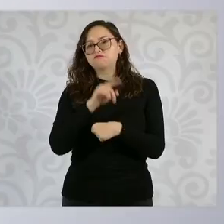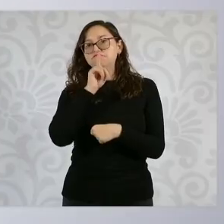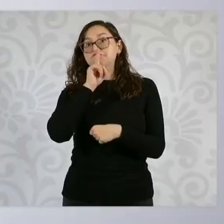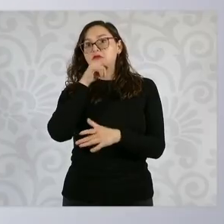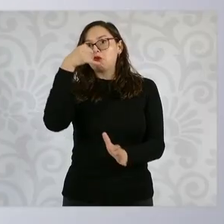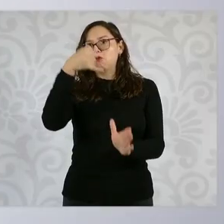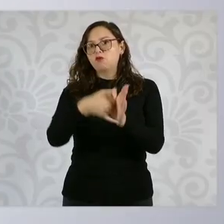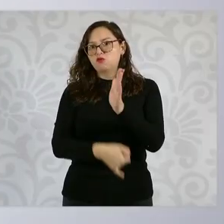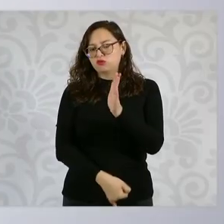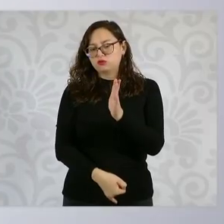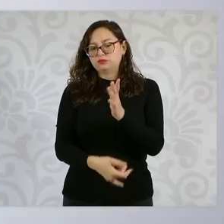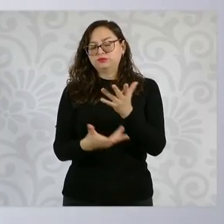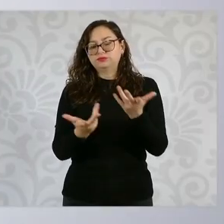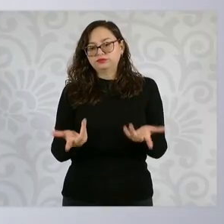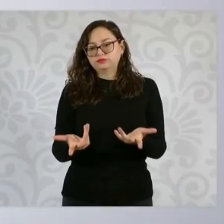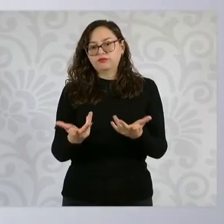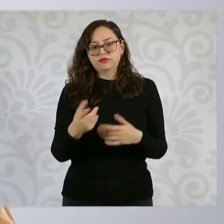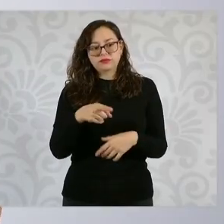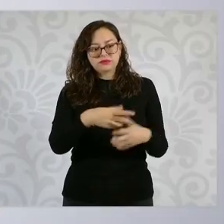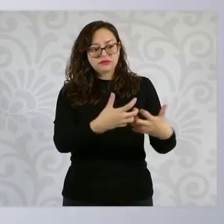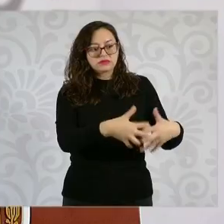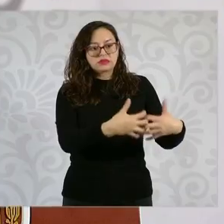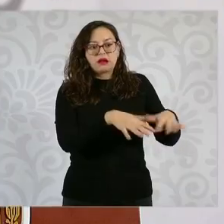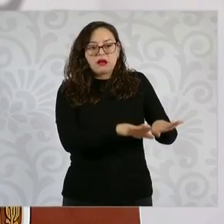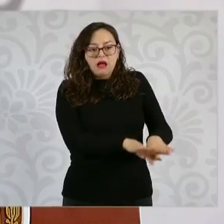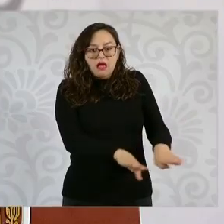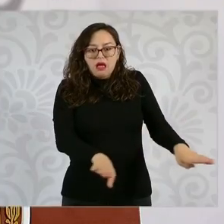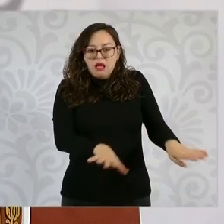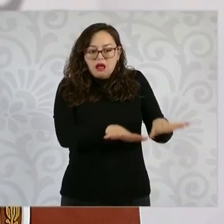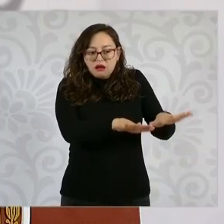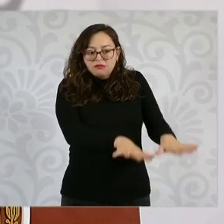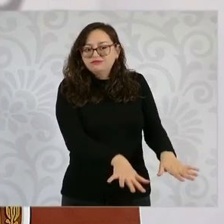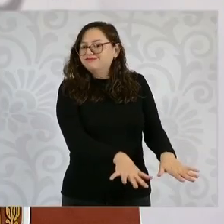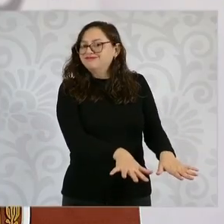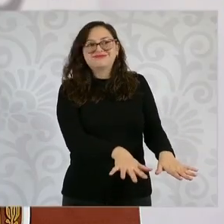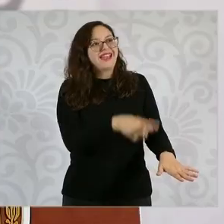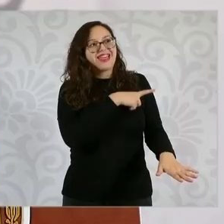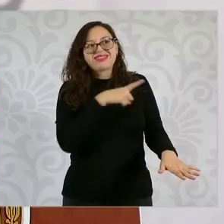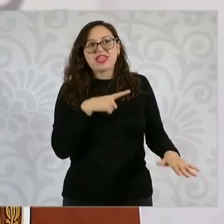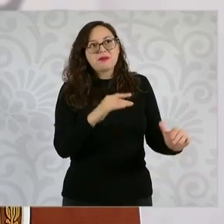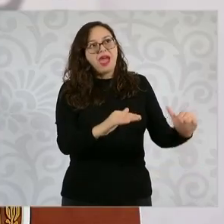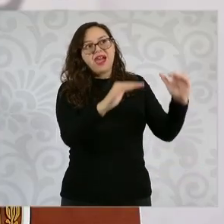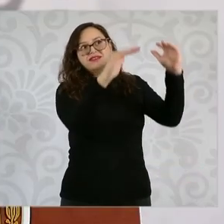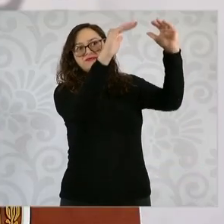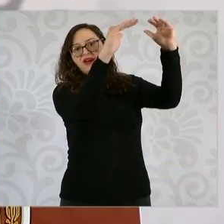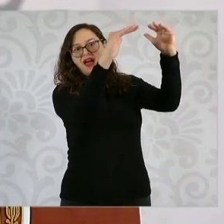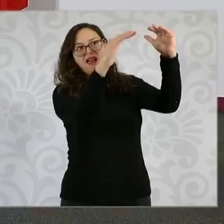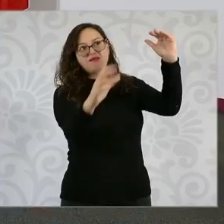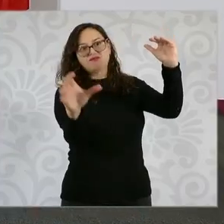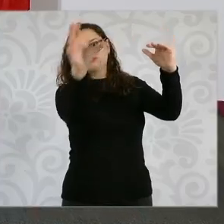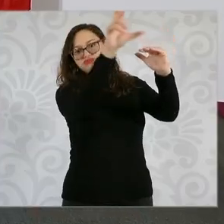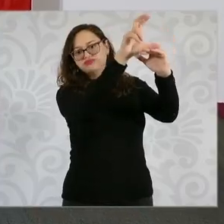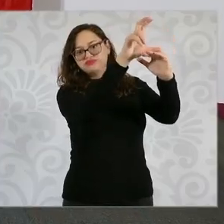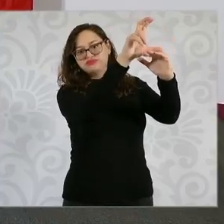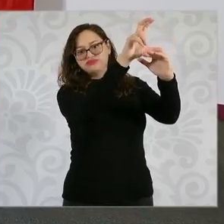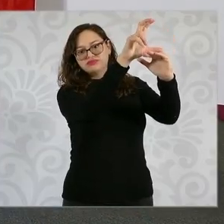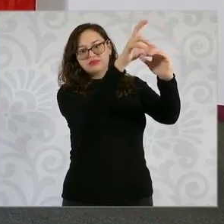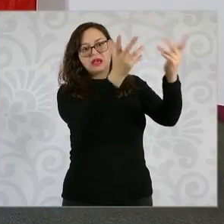estructural. Por ejemplo, las plantas de bombeo pues tienen que elevarse, porque de otra manera pues cada vez que haya un problema vamos